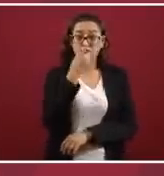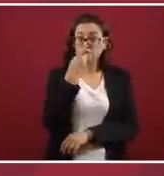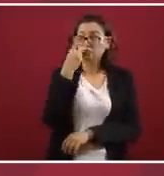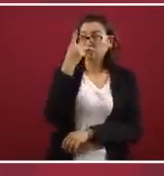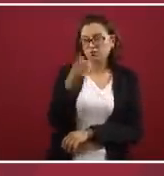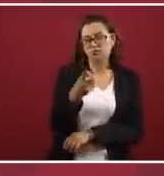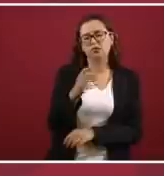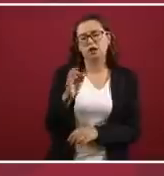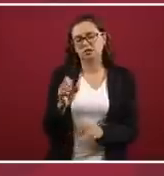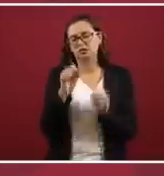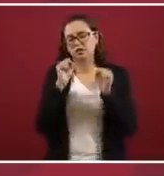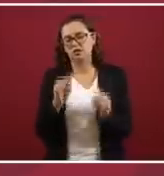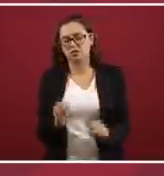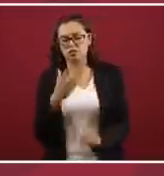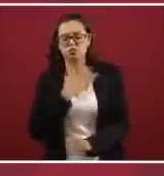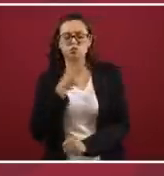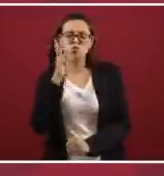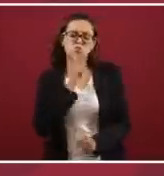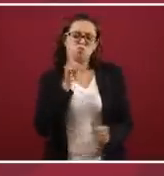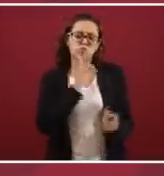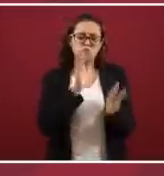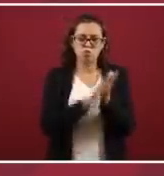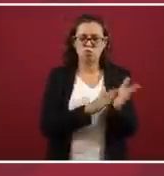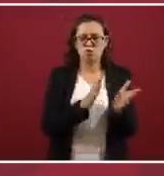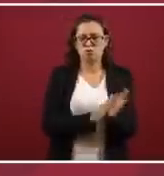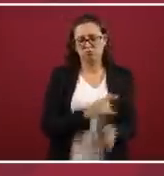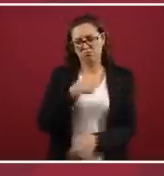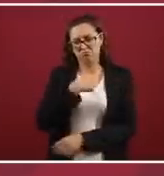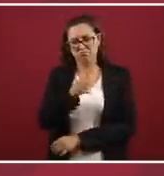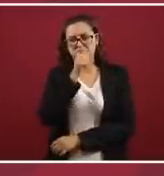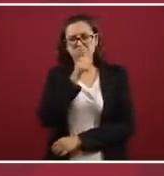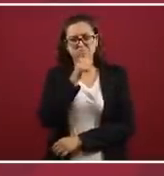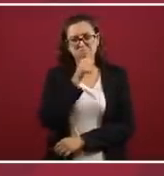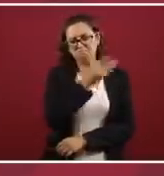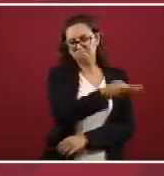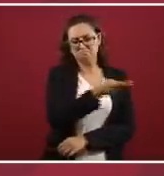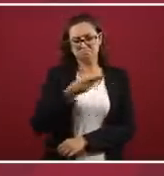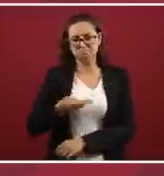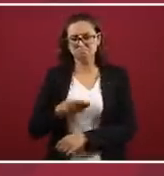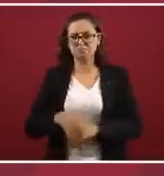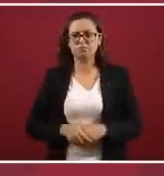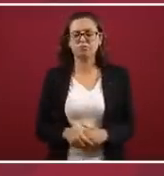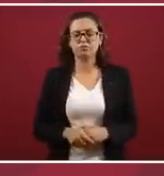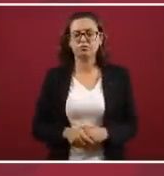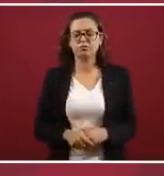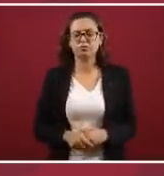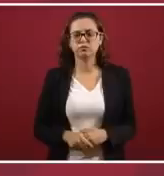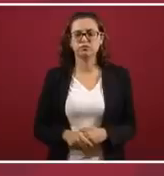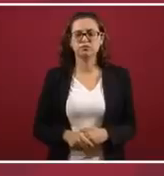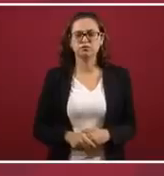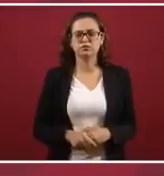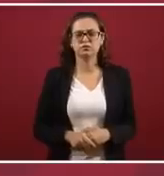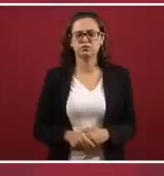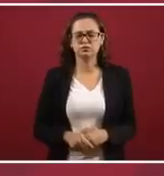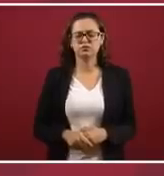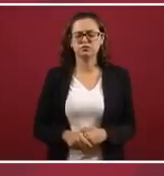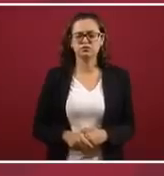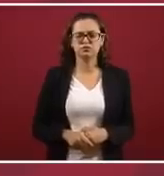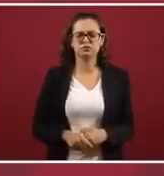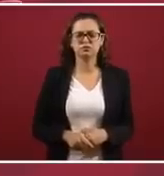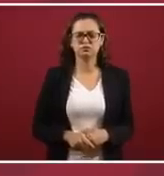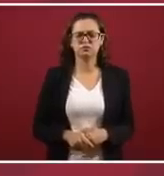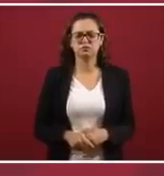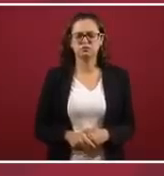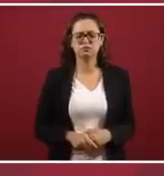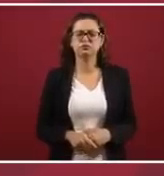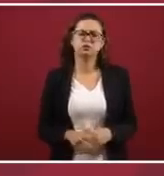me lo ha presentado. Por lo general, me